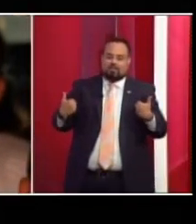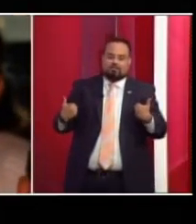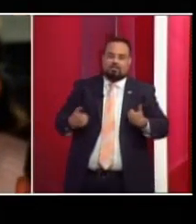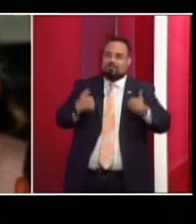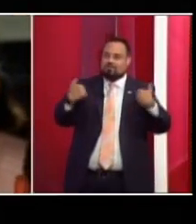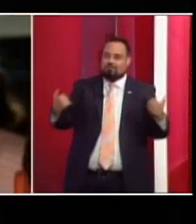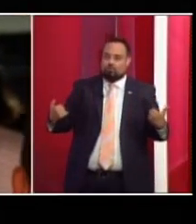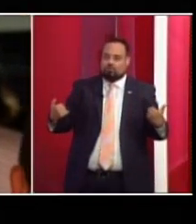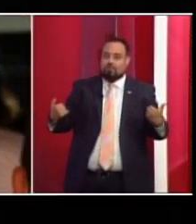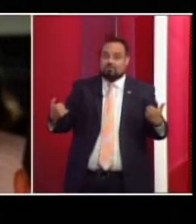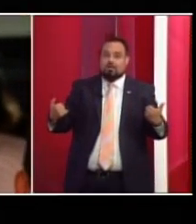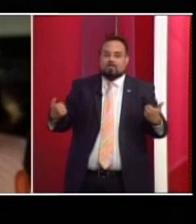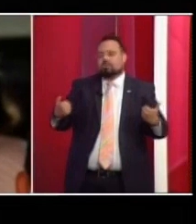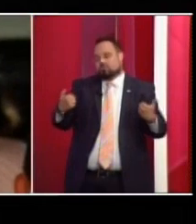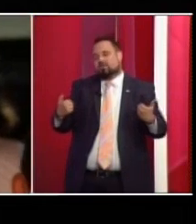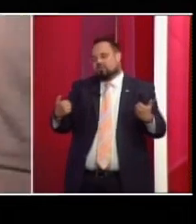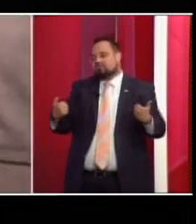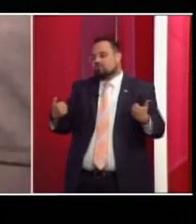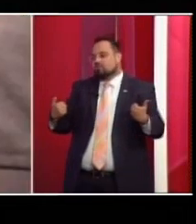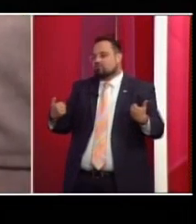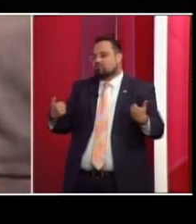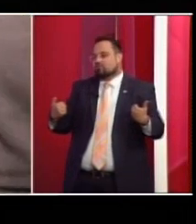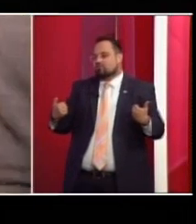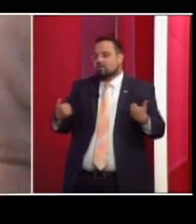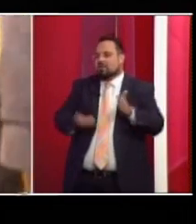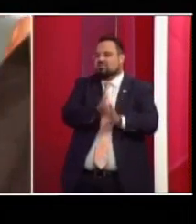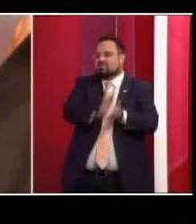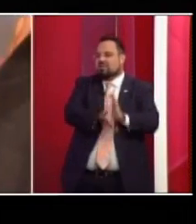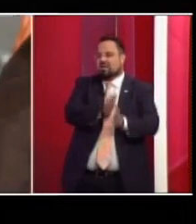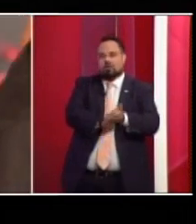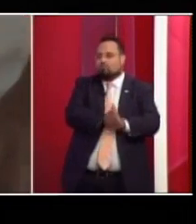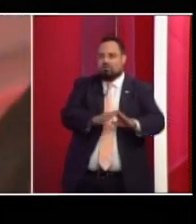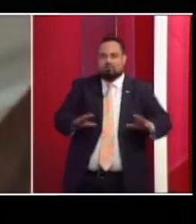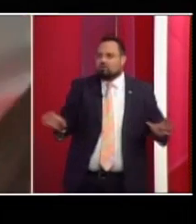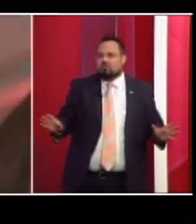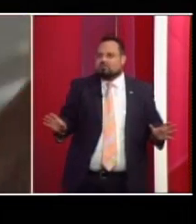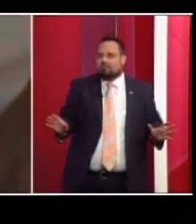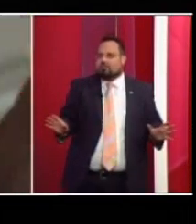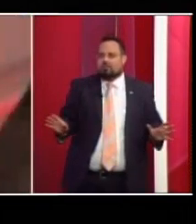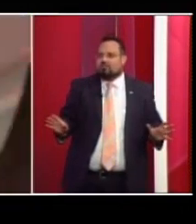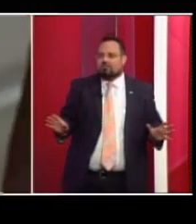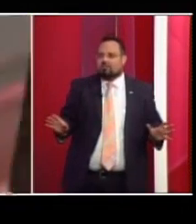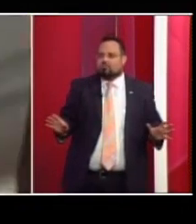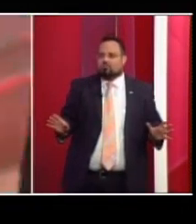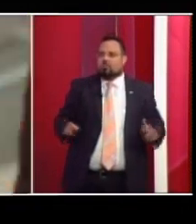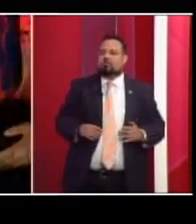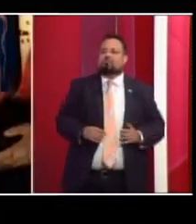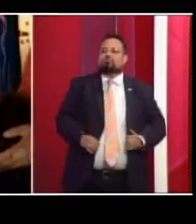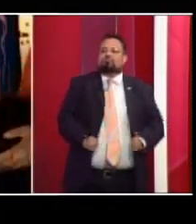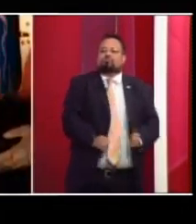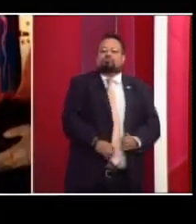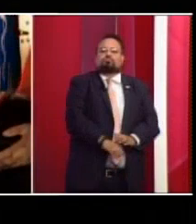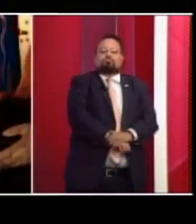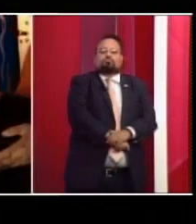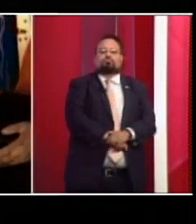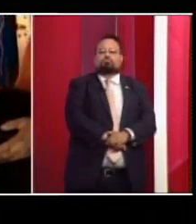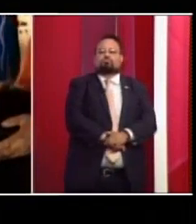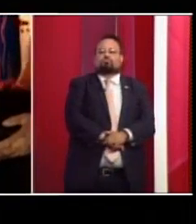recreativas deportivas y esto quiere decir una situación es decir el acomodamiento de la secretaría de bienestar social